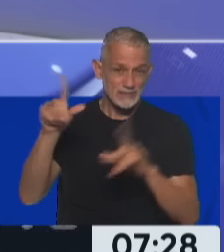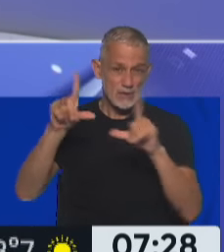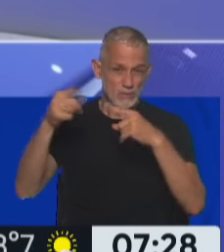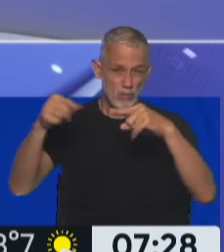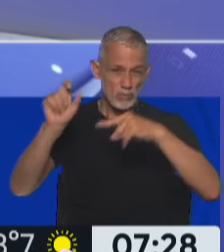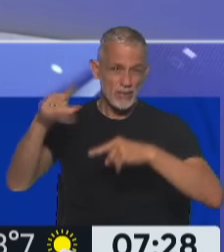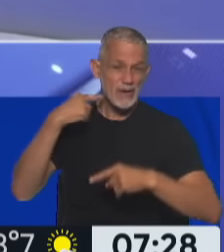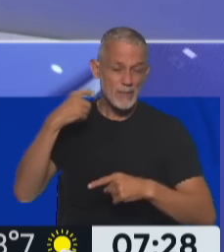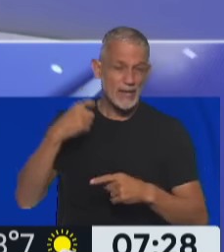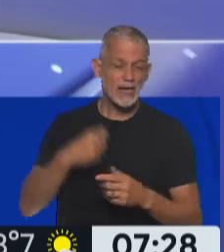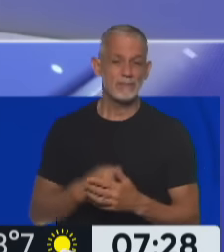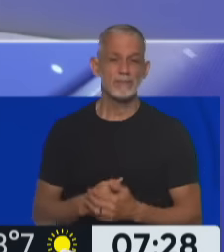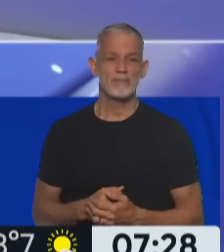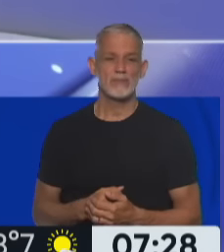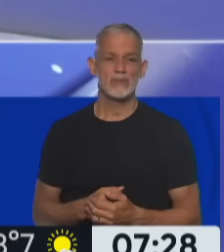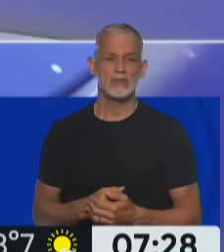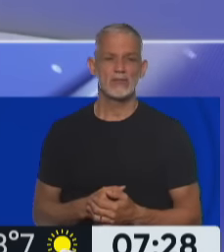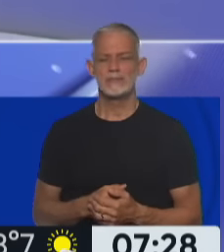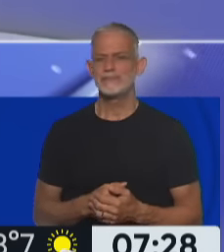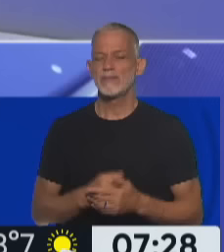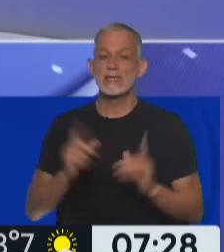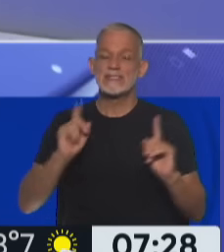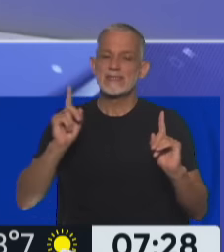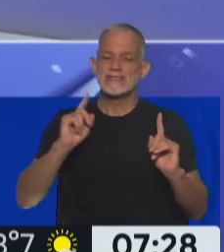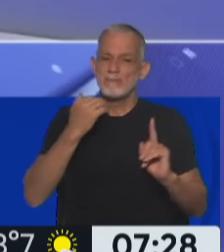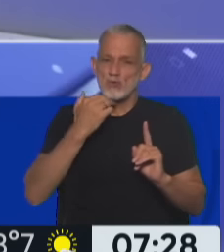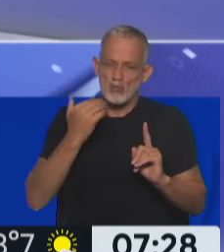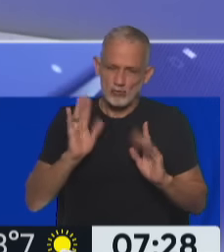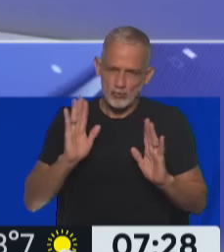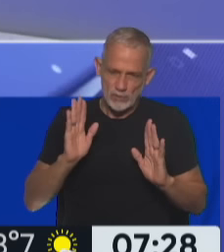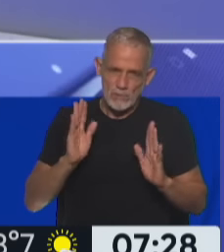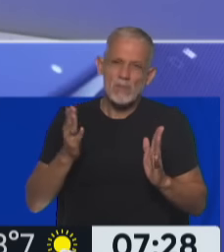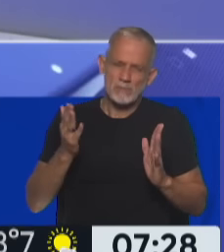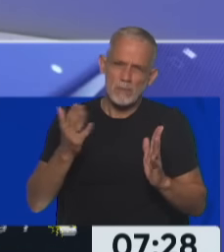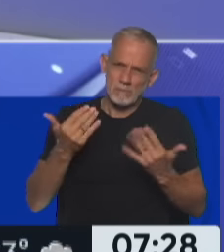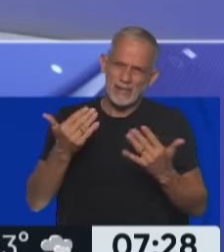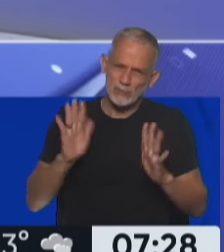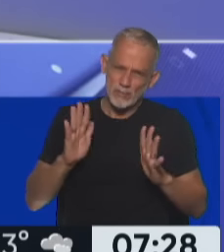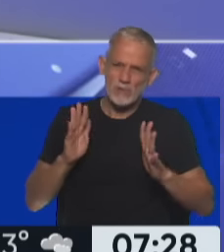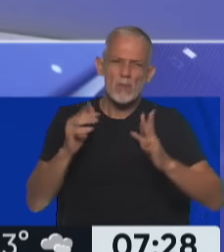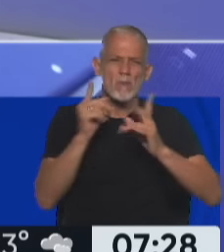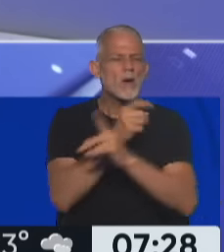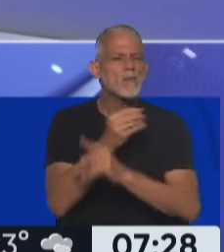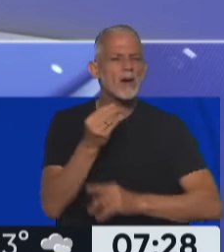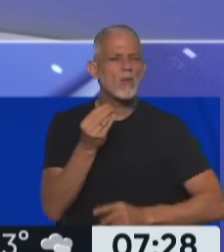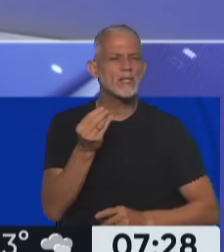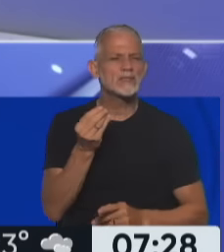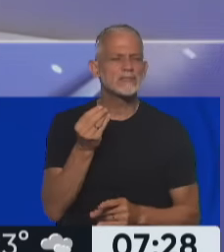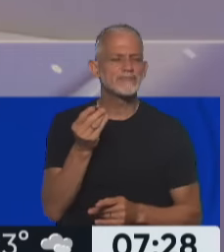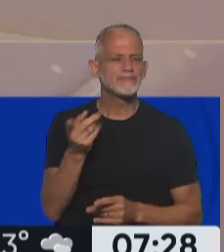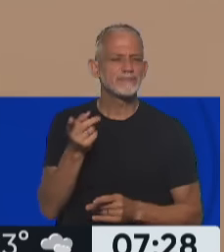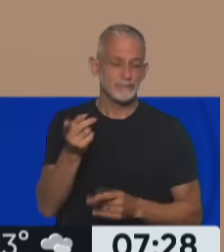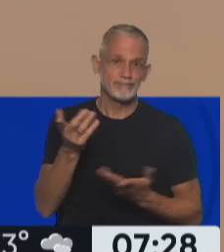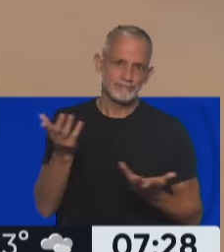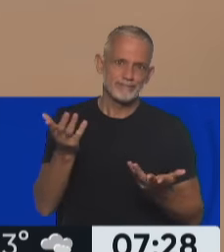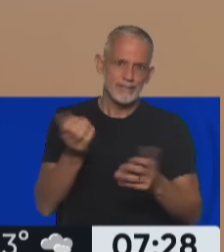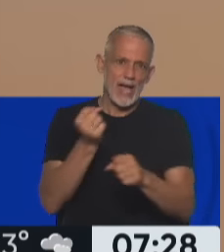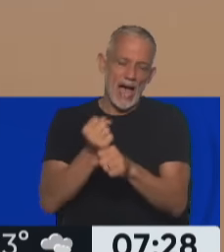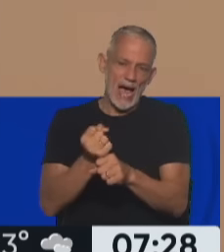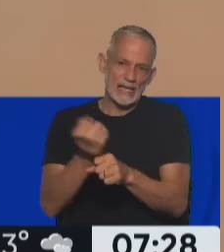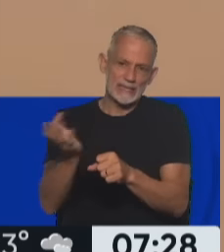españoles allí. No estoy al tanto, pero probablemente, porque el problema es que, claro, hasta